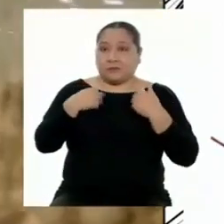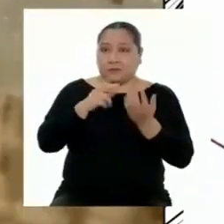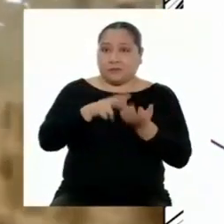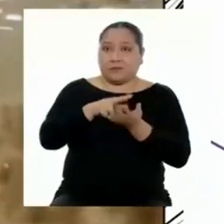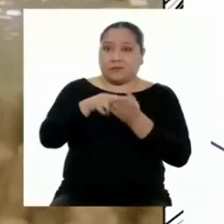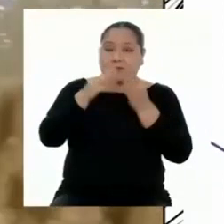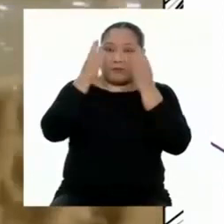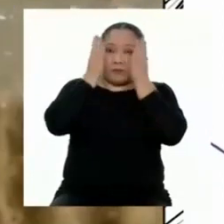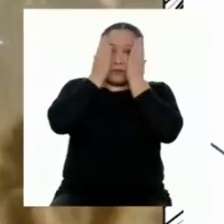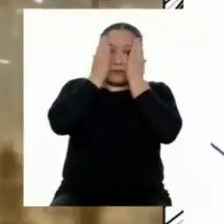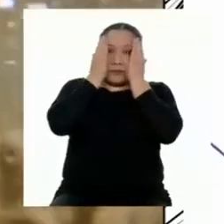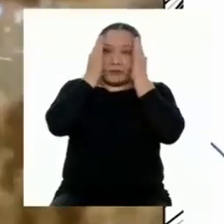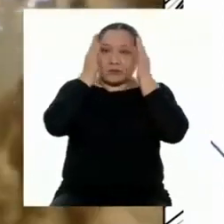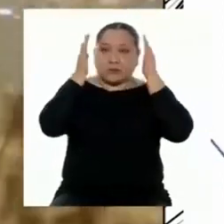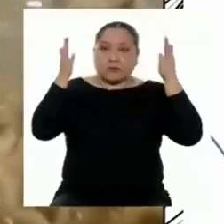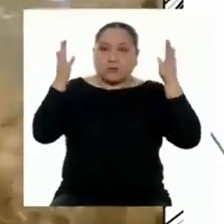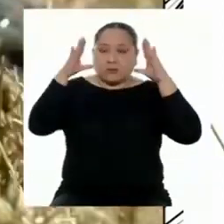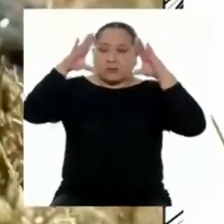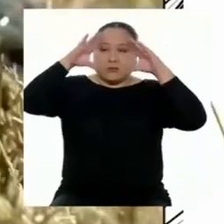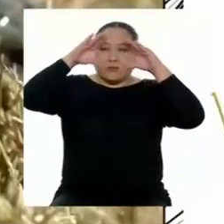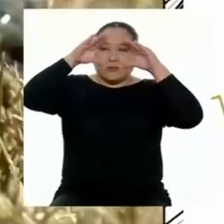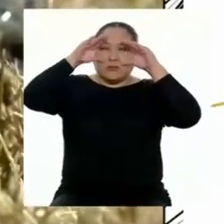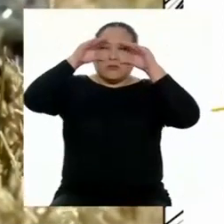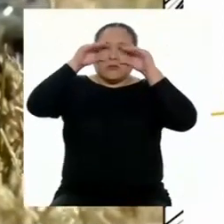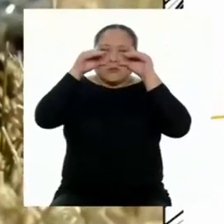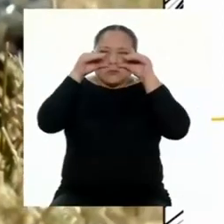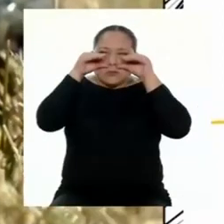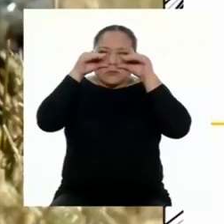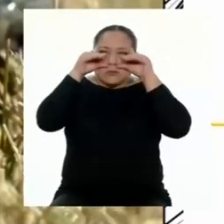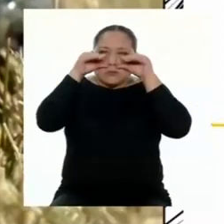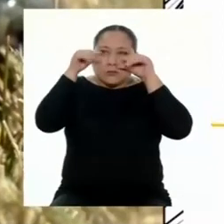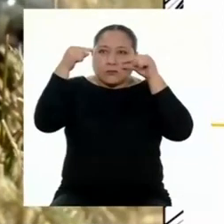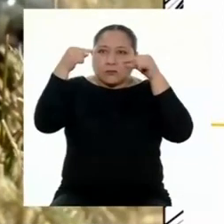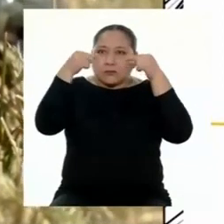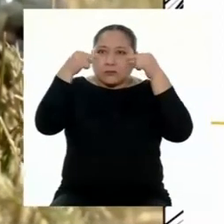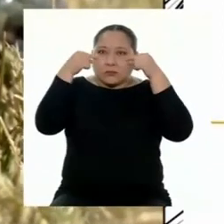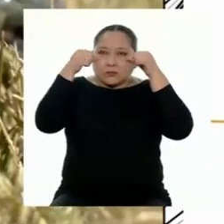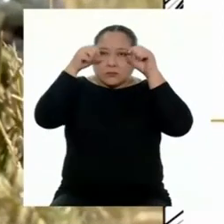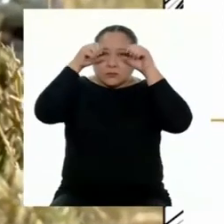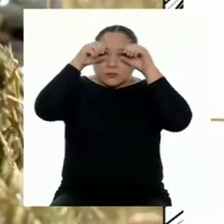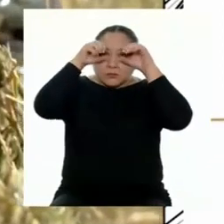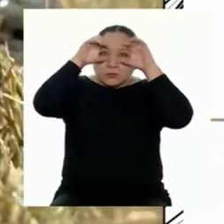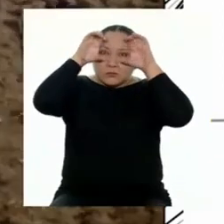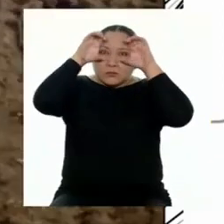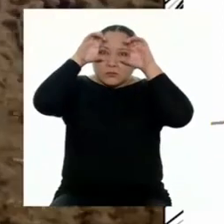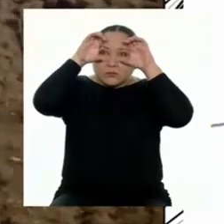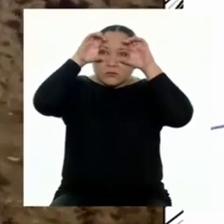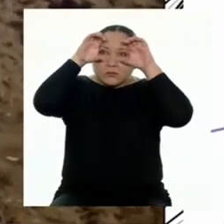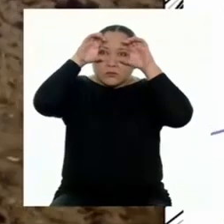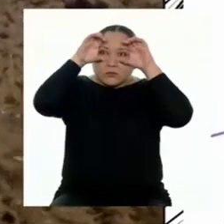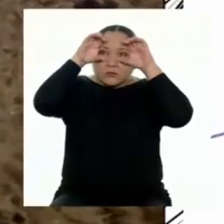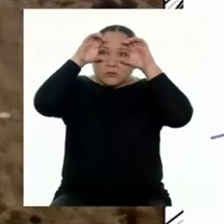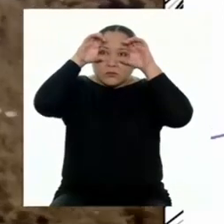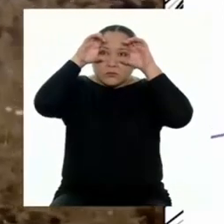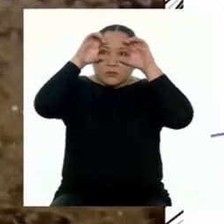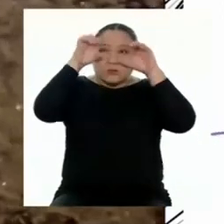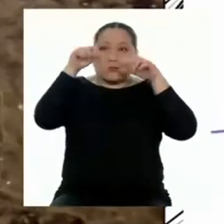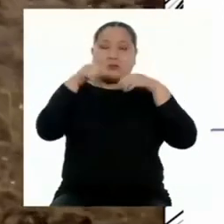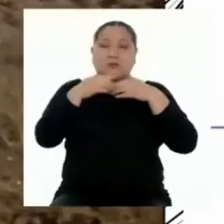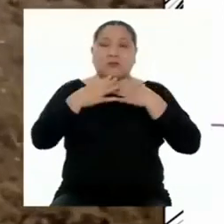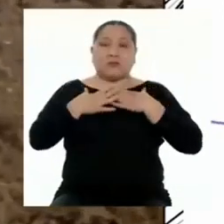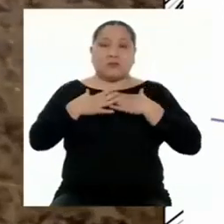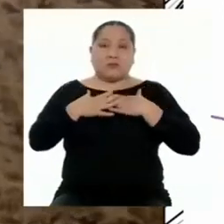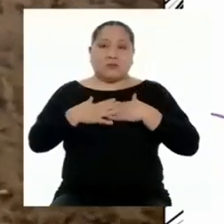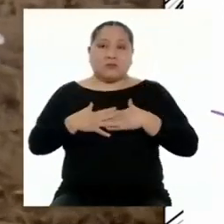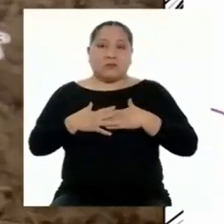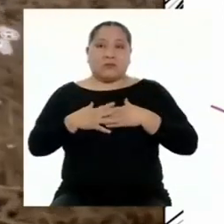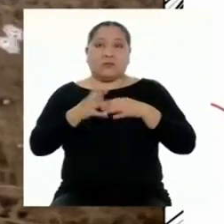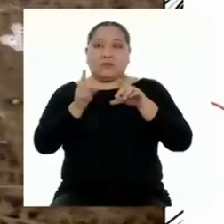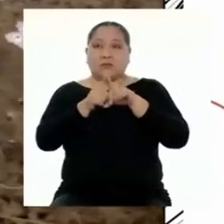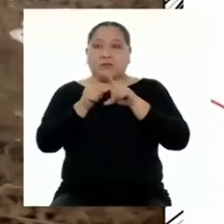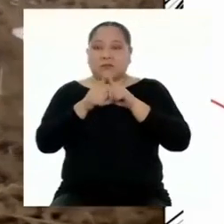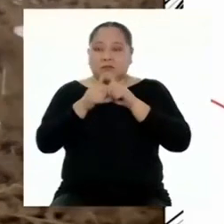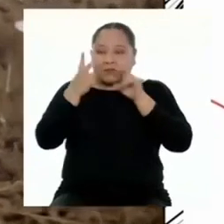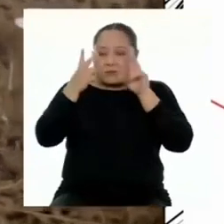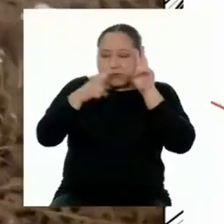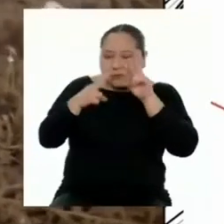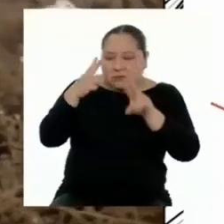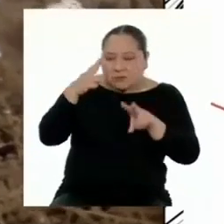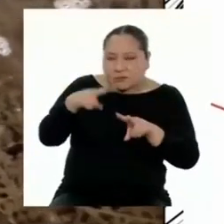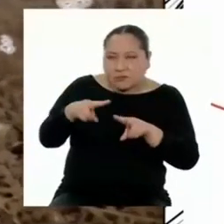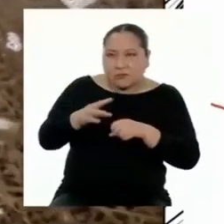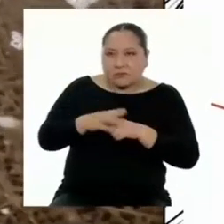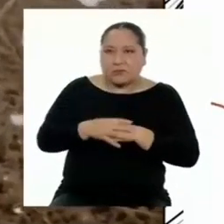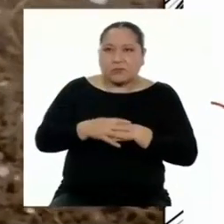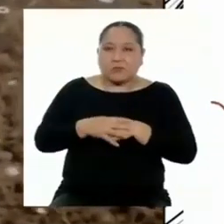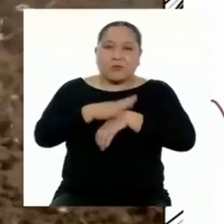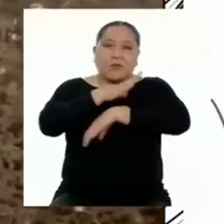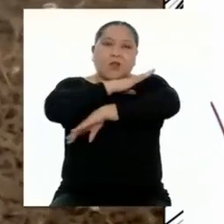una cabeza ancha y aplanada y un par de ojos grandes. Un aspecto que también resalta de esta